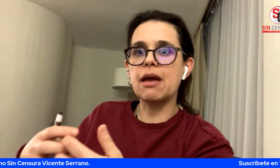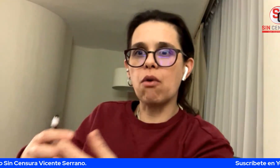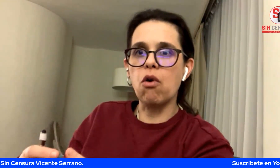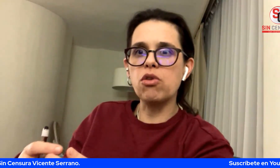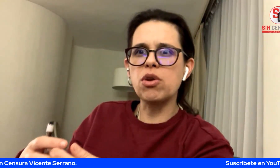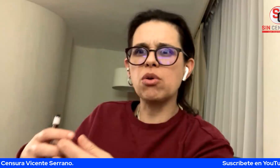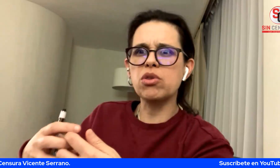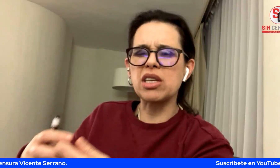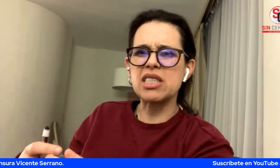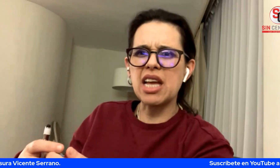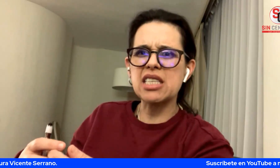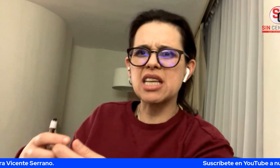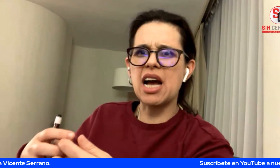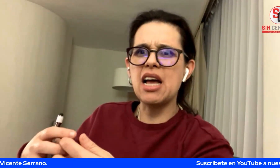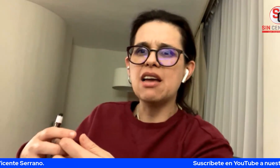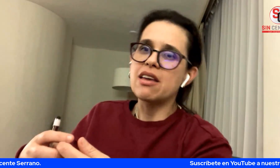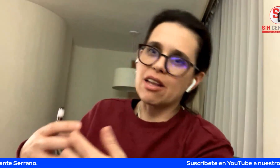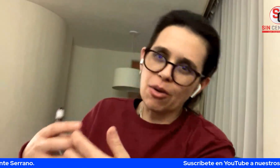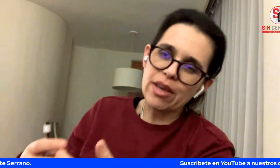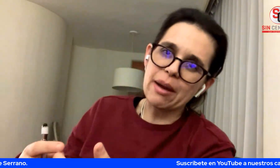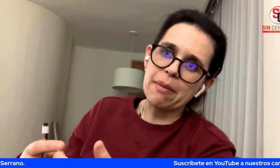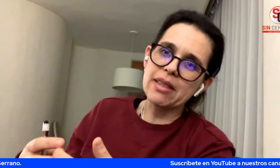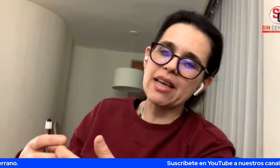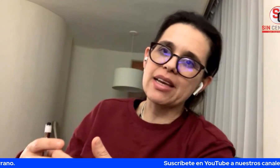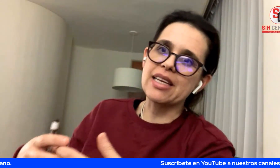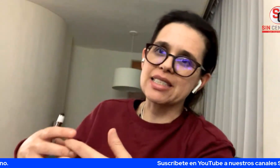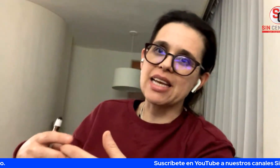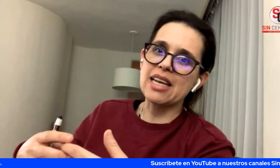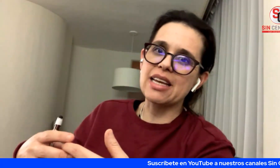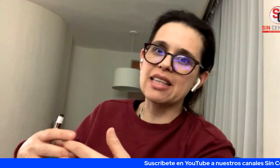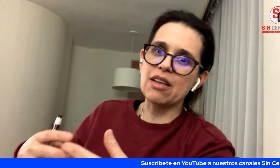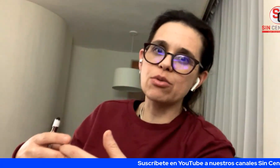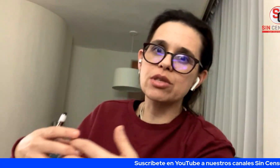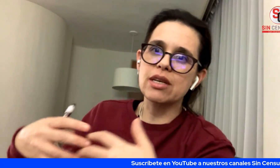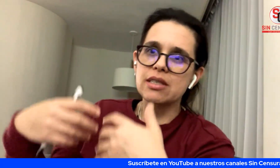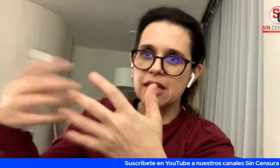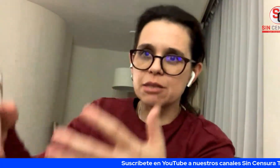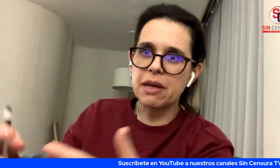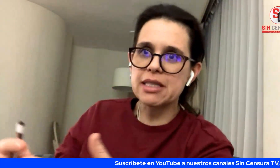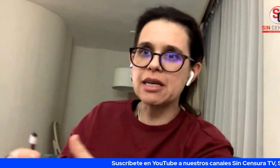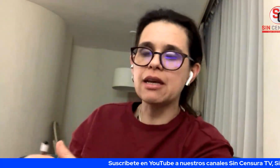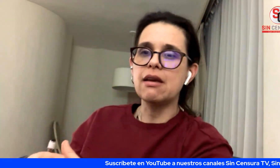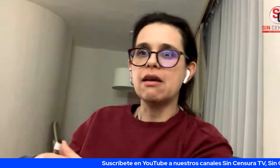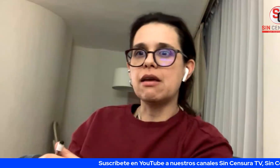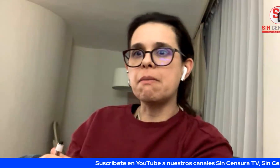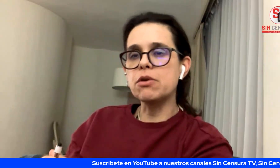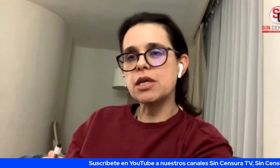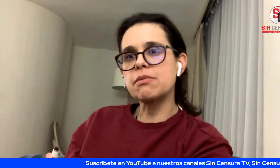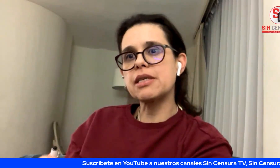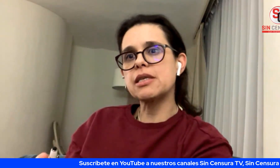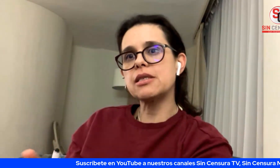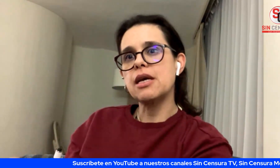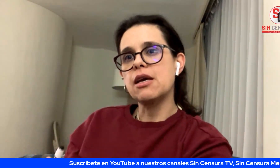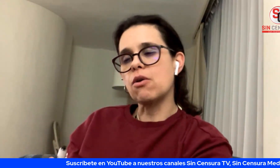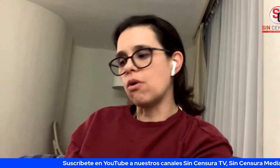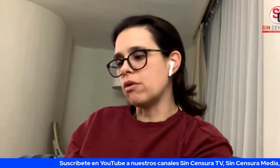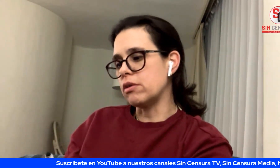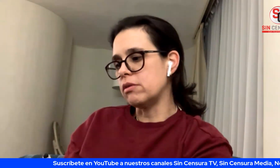partir de odio, tristeza y lógicamente que se traducen y se expresan muchas